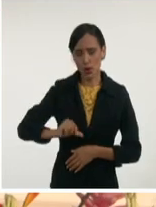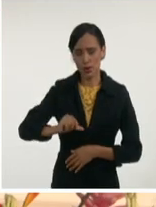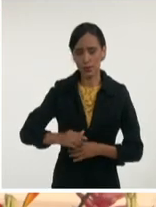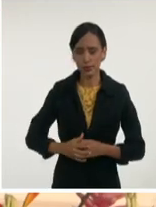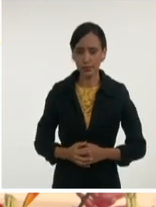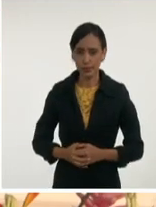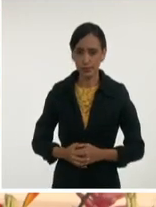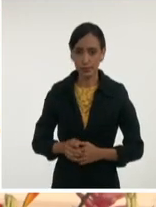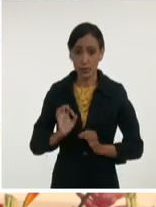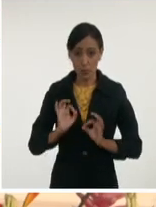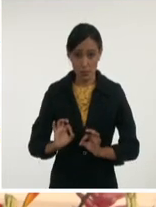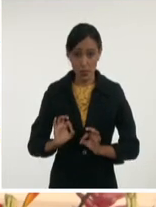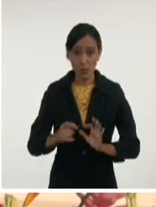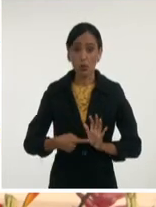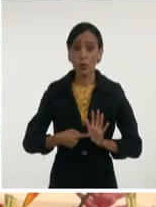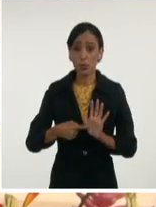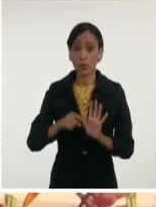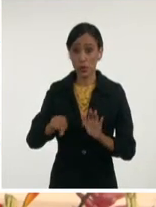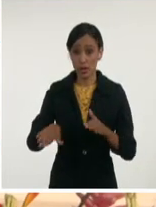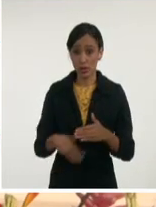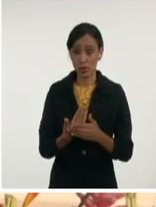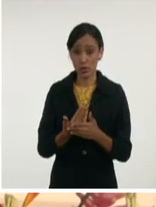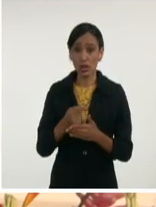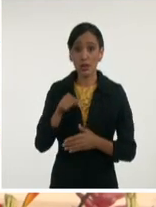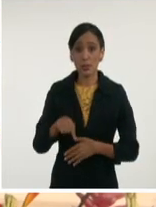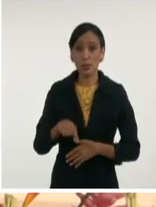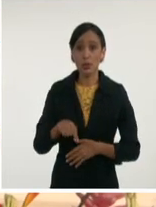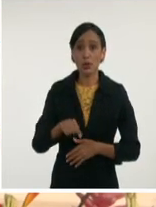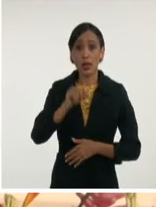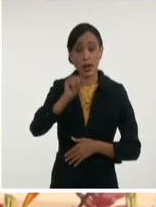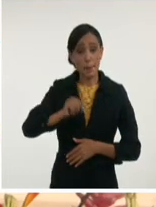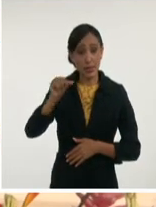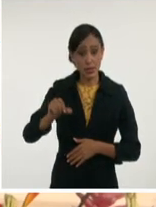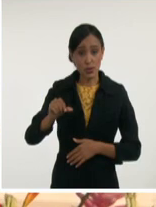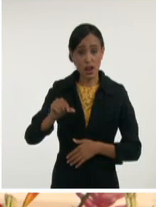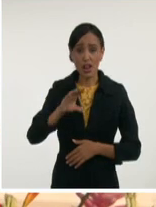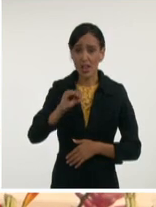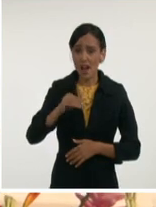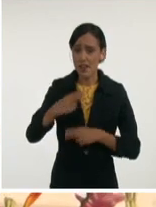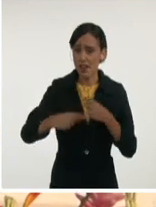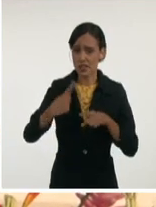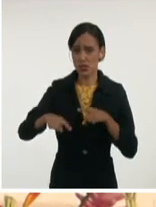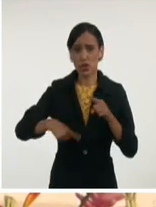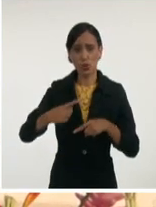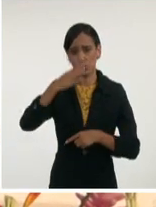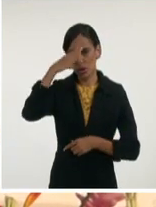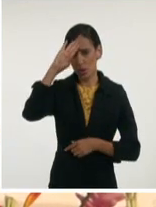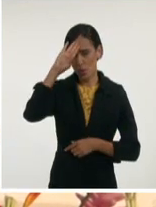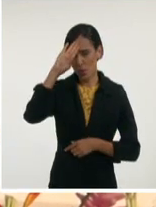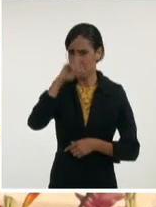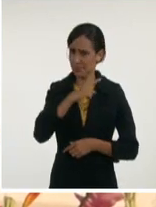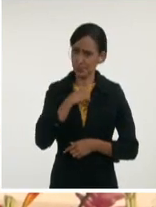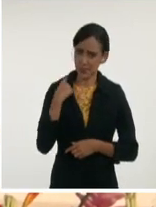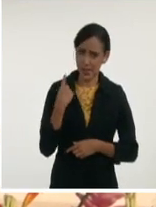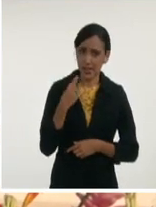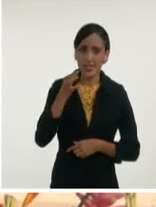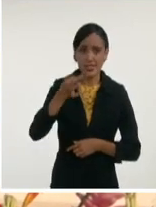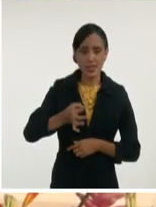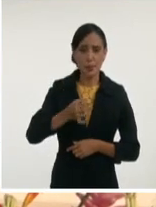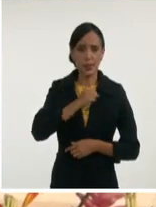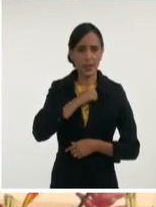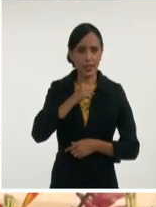en estos días, están fracasados los vendepatrias y mercenarios que a lo interno se empeñan, apoyados por